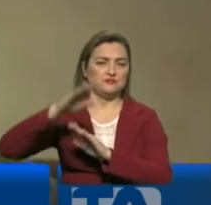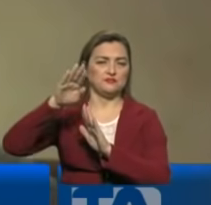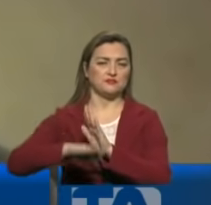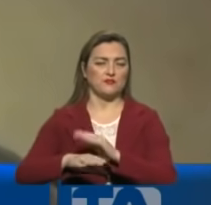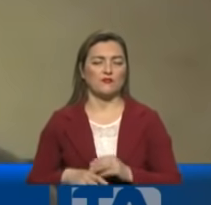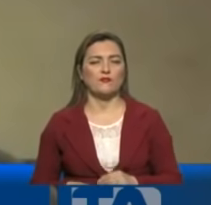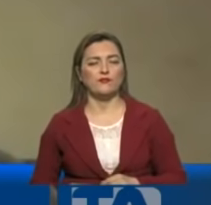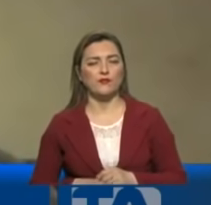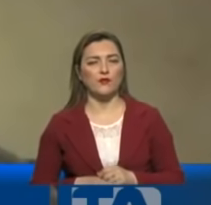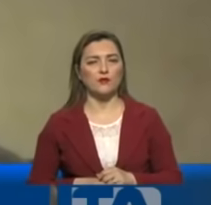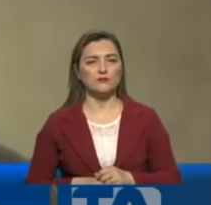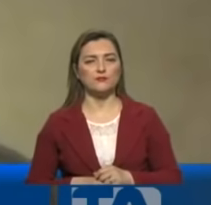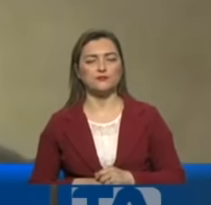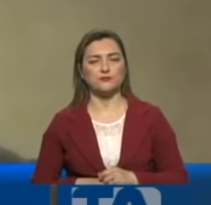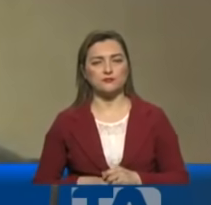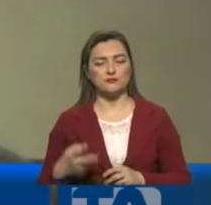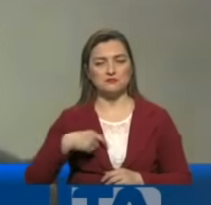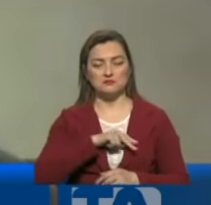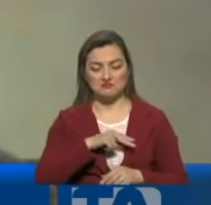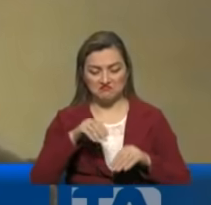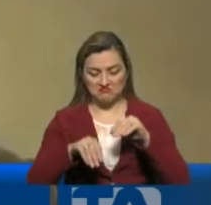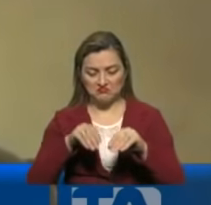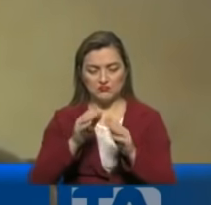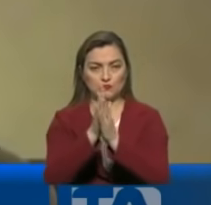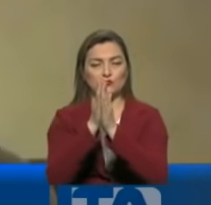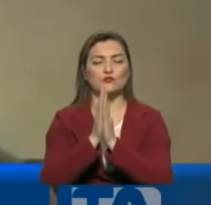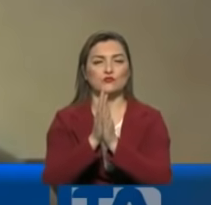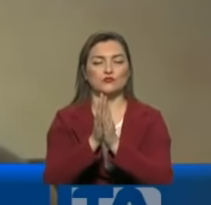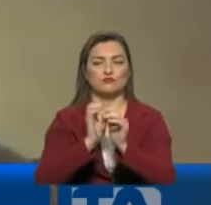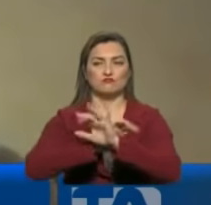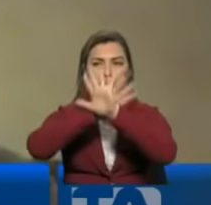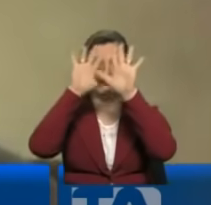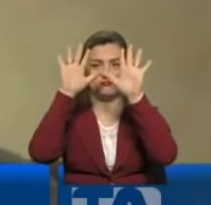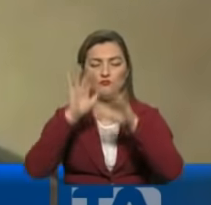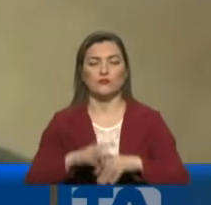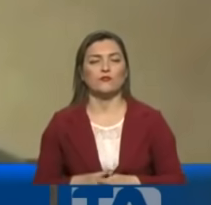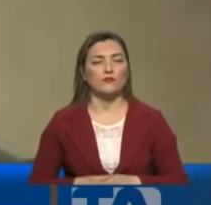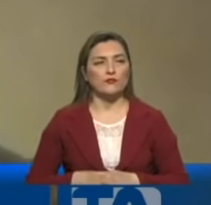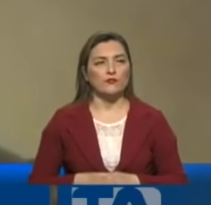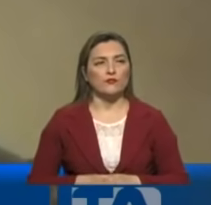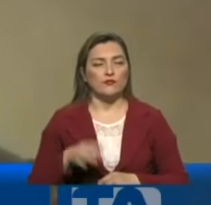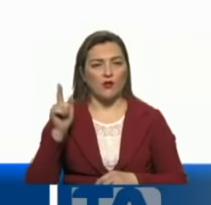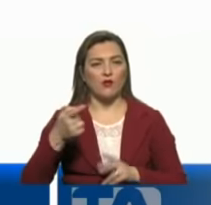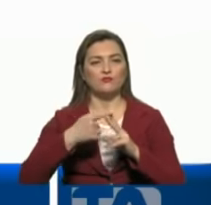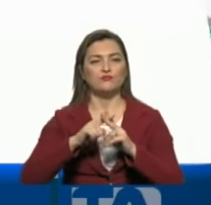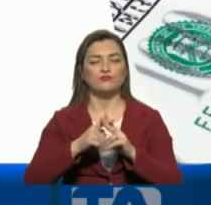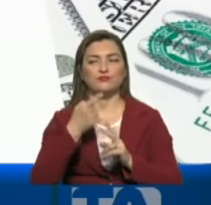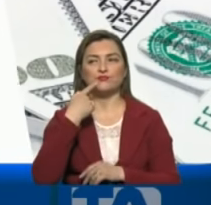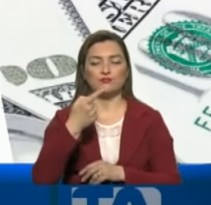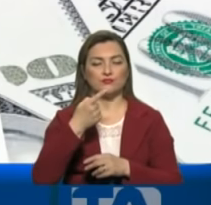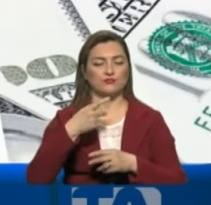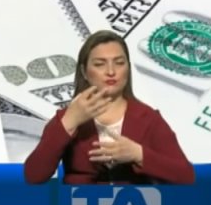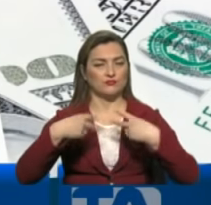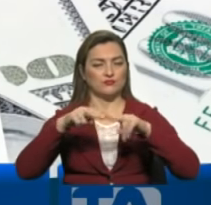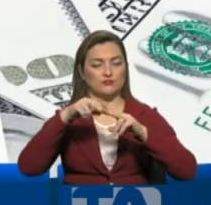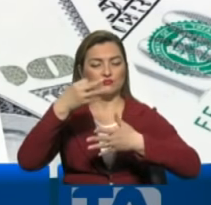Y nosotros en nuestro informe lo que solicitamos es que se nos aclare. Además, Páez señala que en un inicio se dijo que el costo